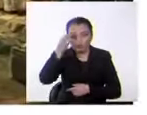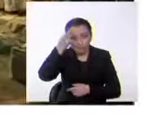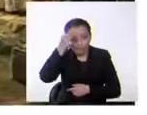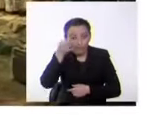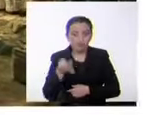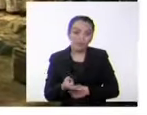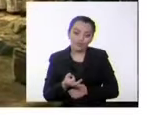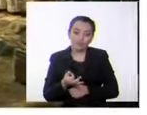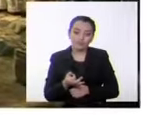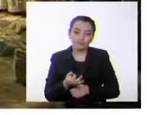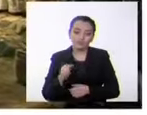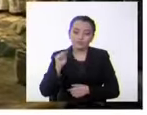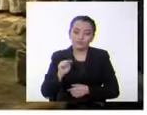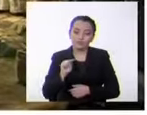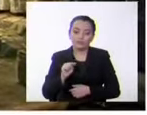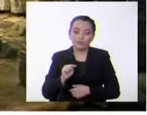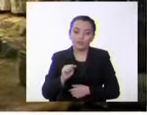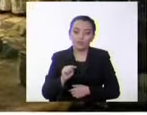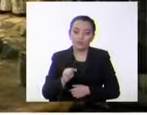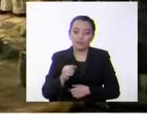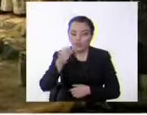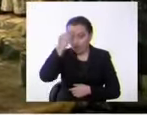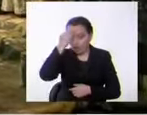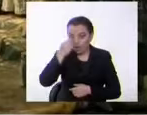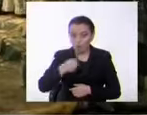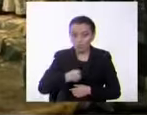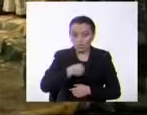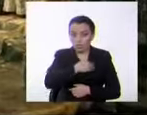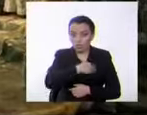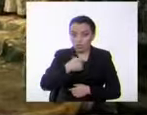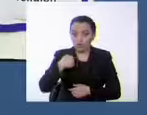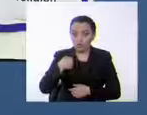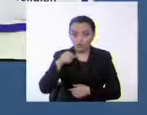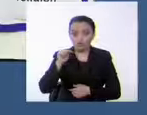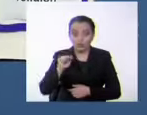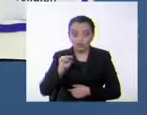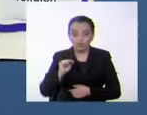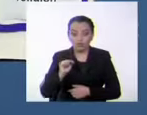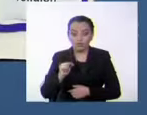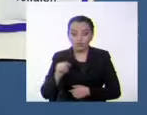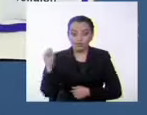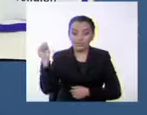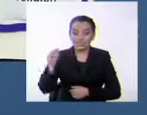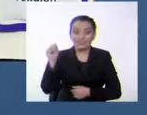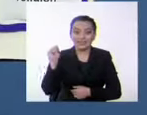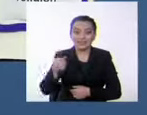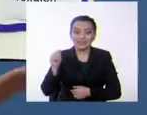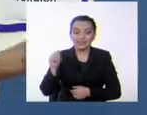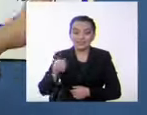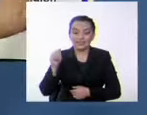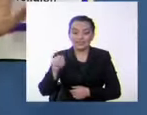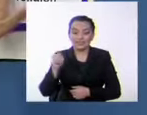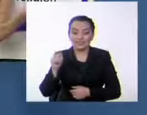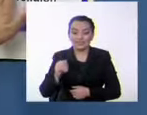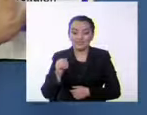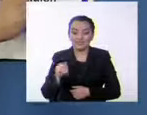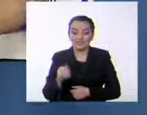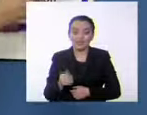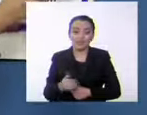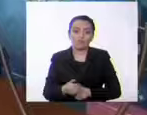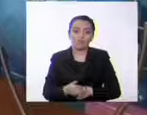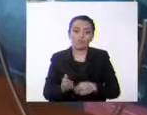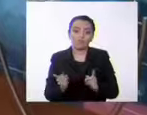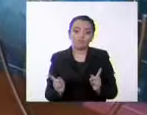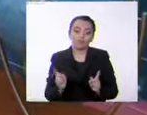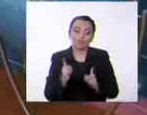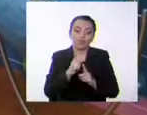caso, el catolicismo, ¿verdad?, que nosotros conocemos. Así que los indígenas, que eran politeístas, que creían en varios dioses, se vieron obligados a